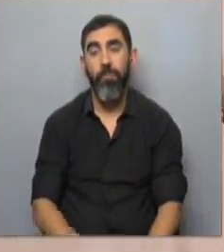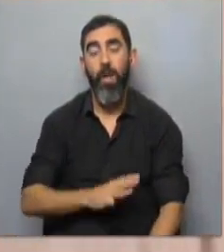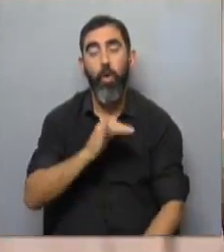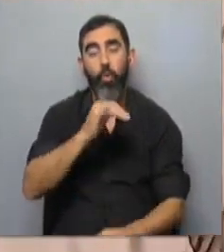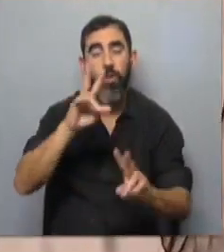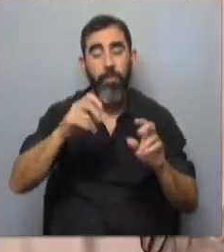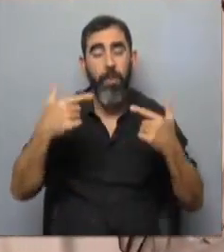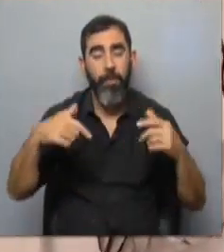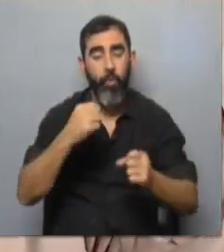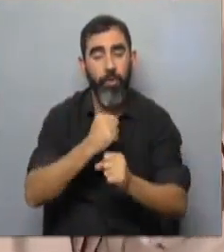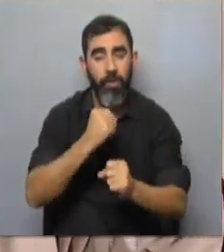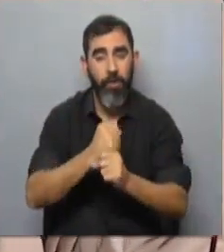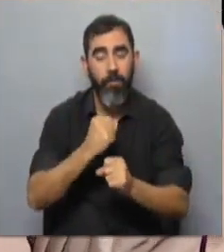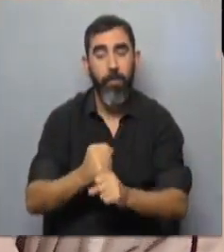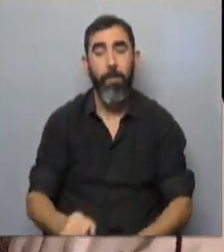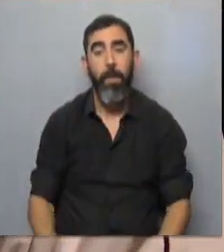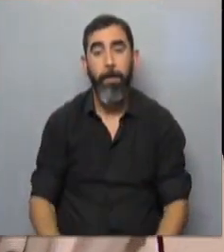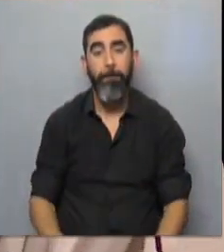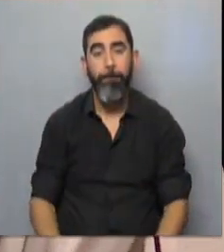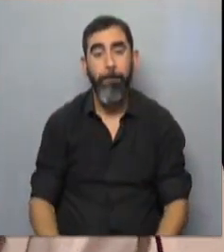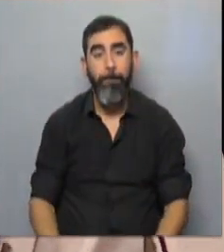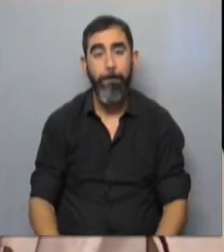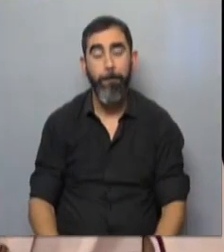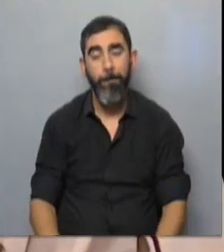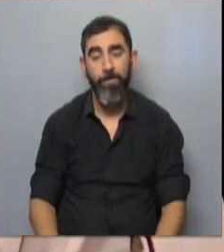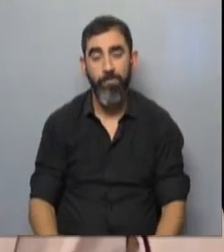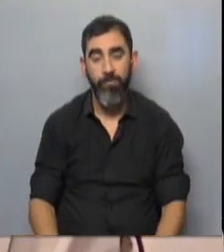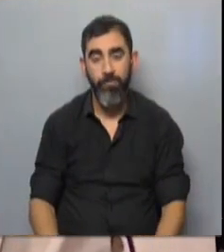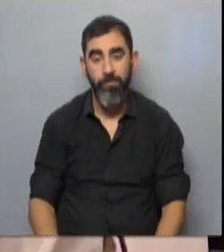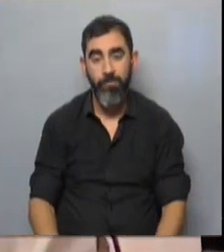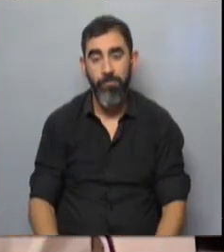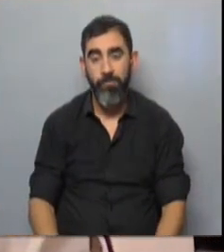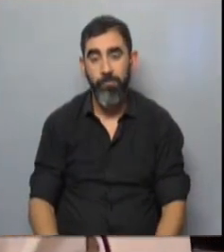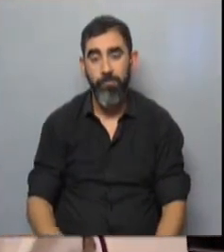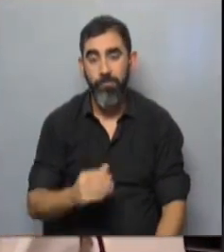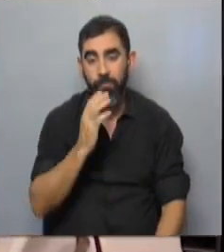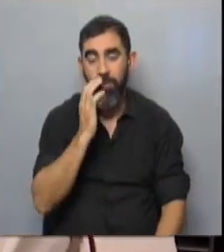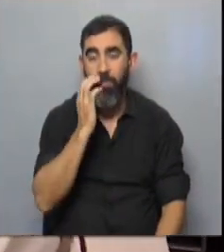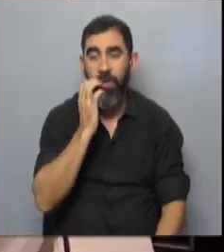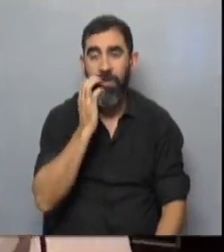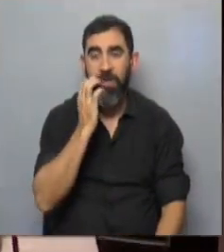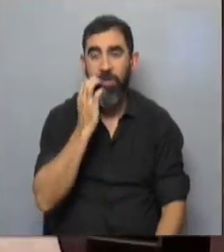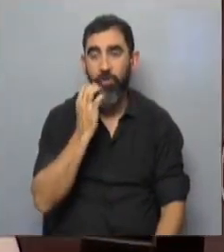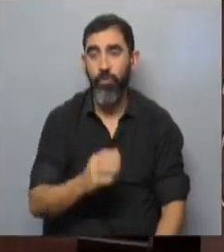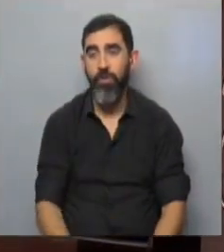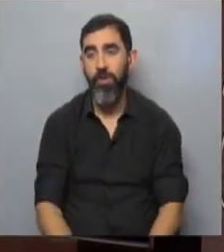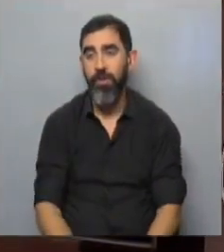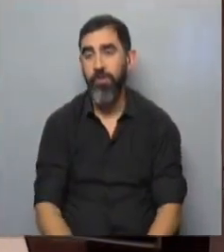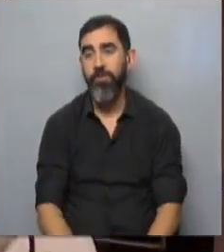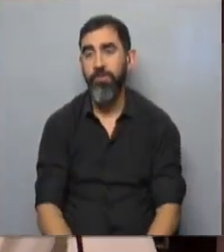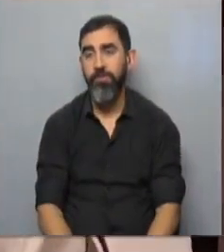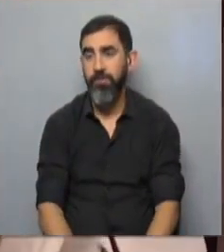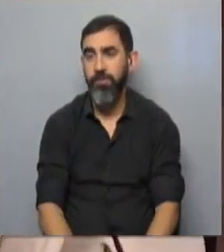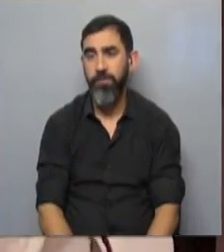recibirnos. Bueno, poner un marco primero a justamente las causas de este conflicto que vive la industria láctea. Sí, el conflicto